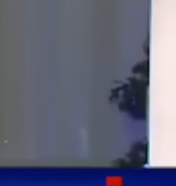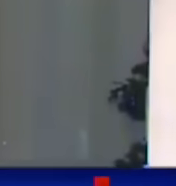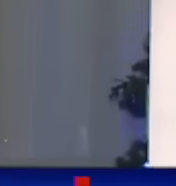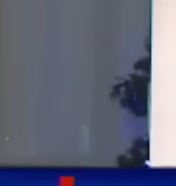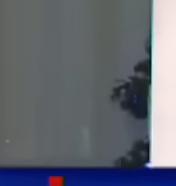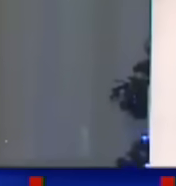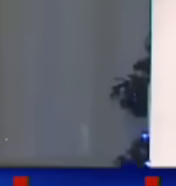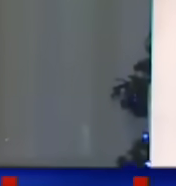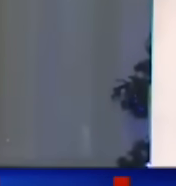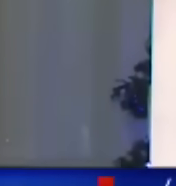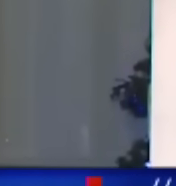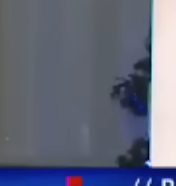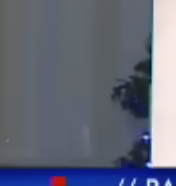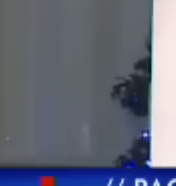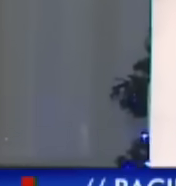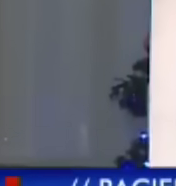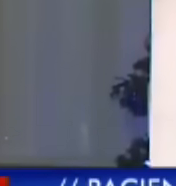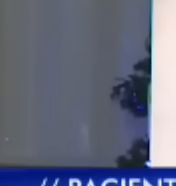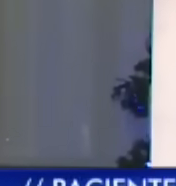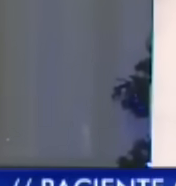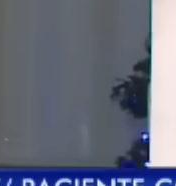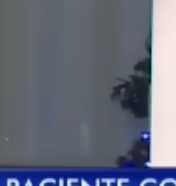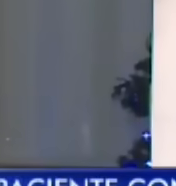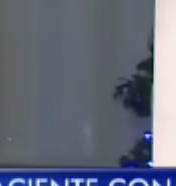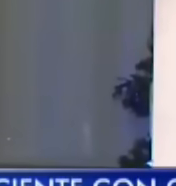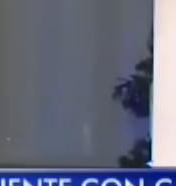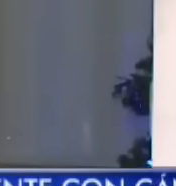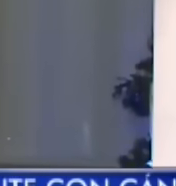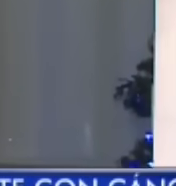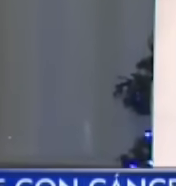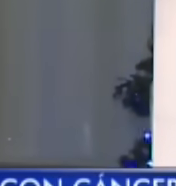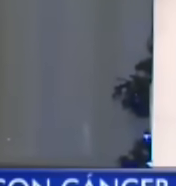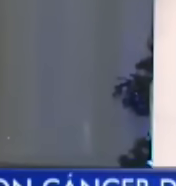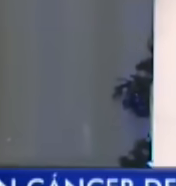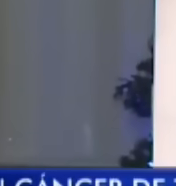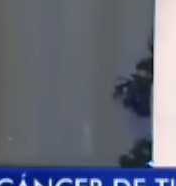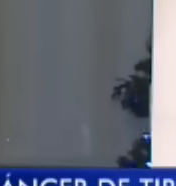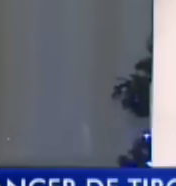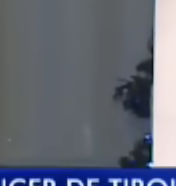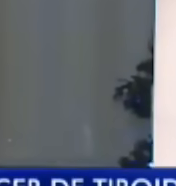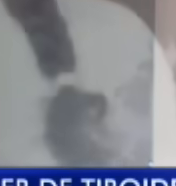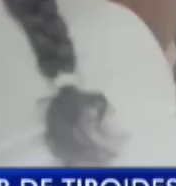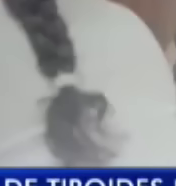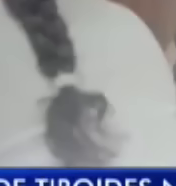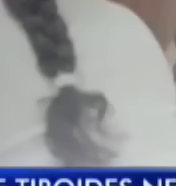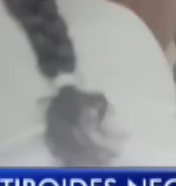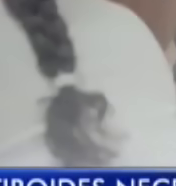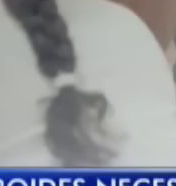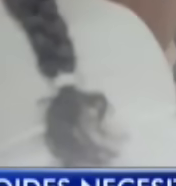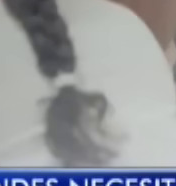y denunciar si existe alguna mala práctica. Llama la atención, pero por tu buena acción.